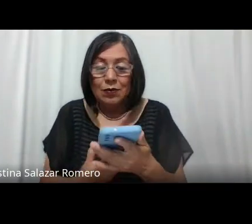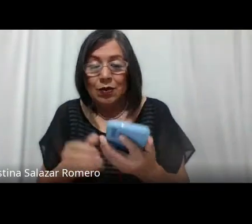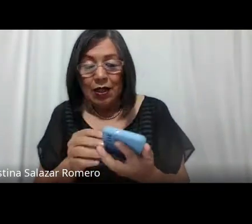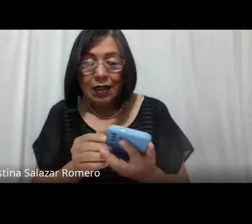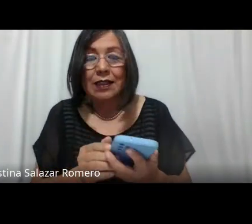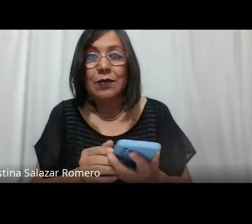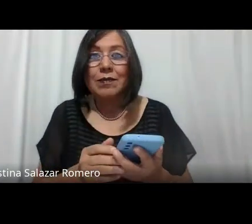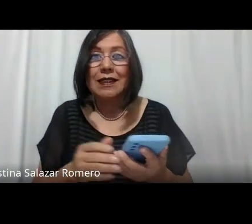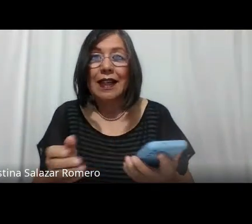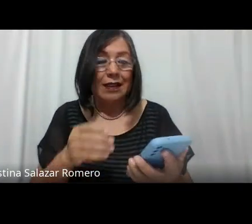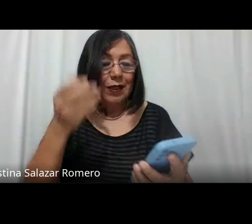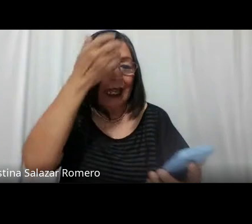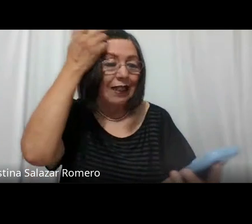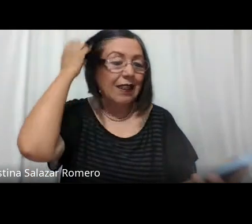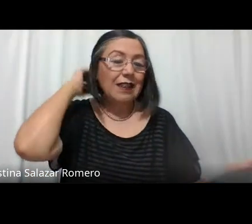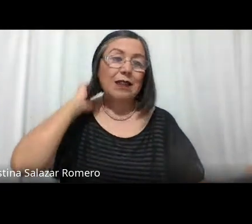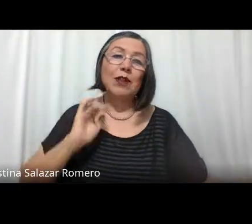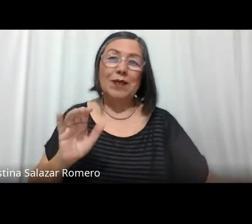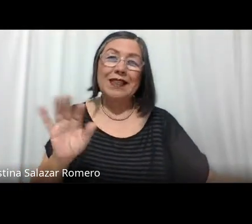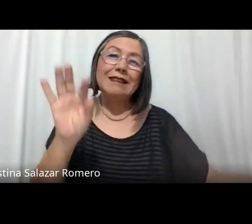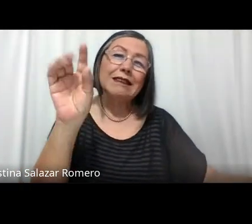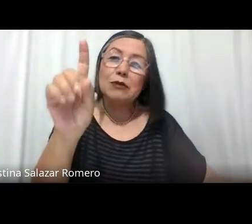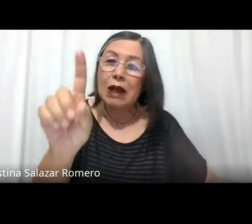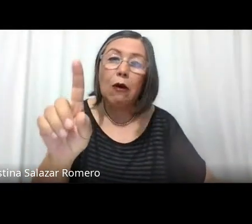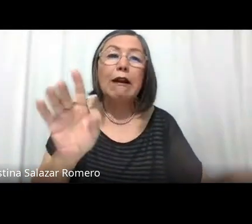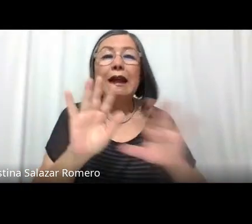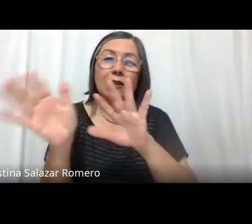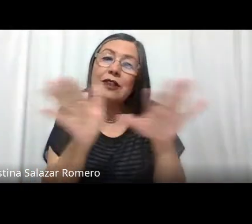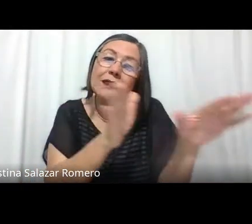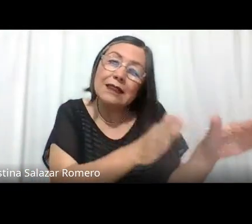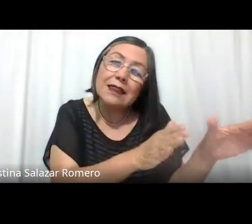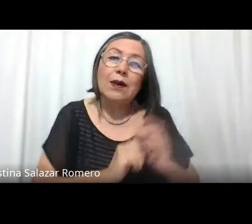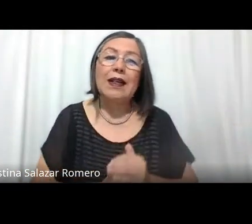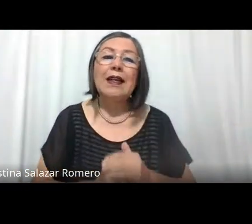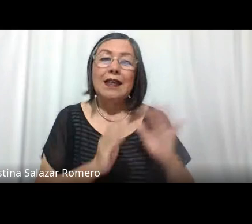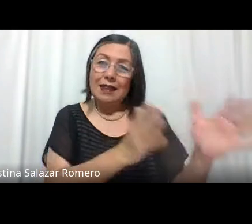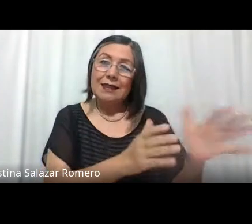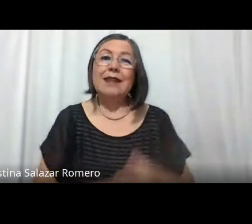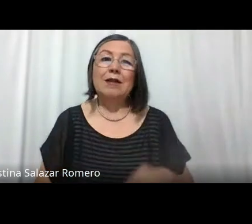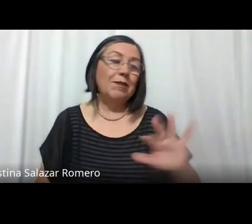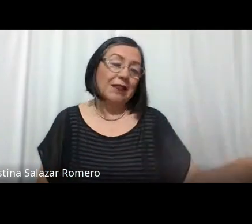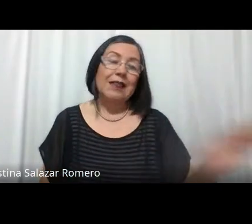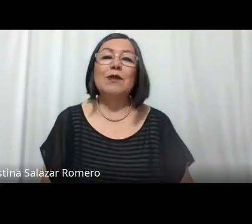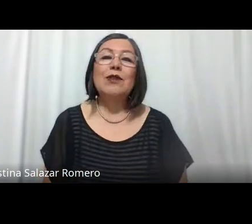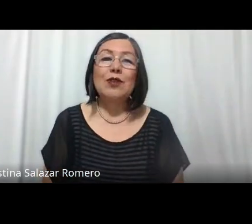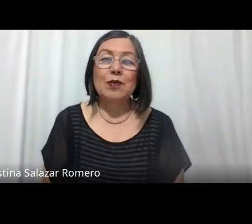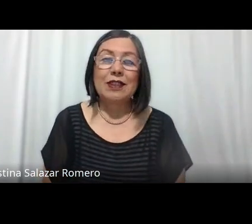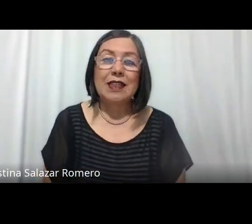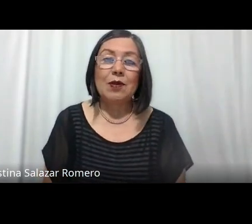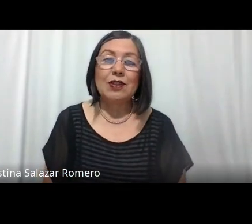ay, es un mensaje urgente, y bueno, pedirles es una hora. Entonces en esa hora mantener